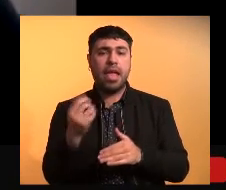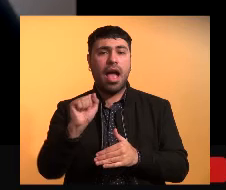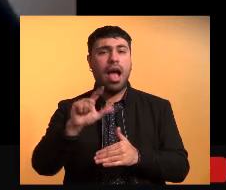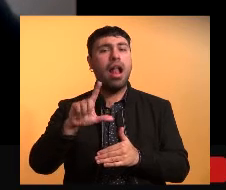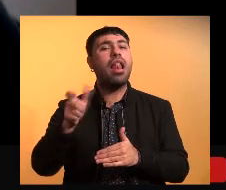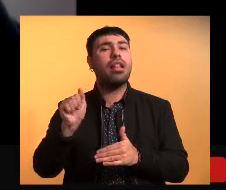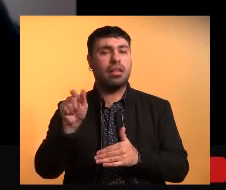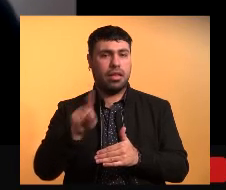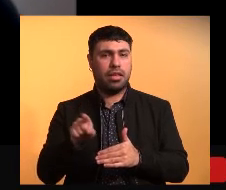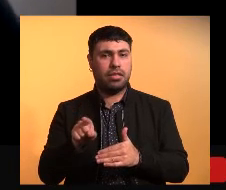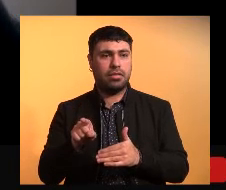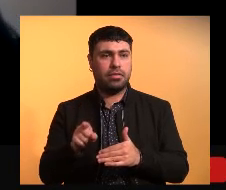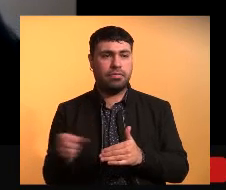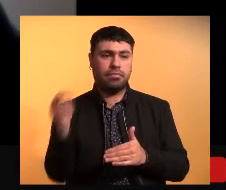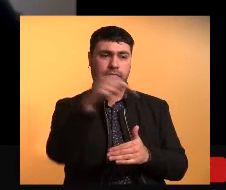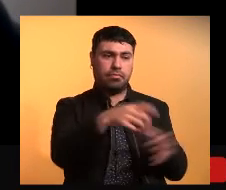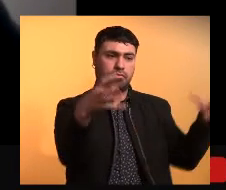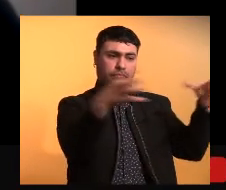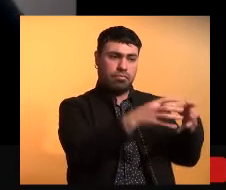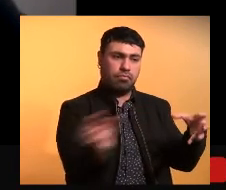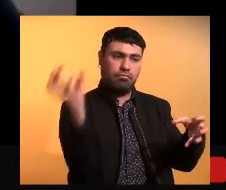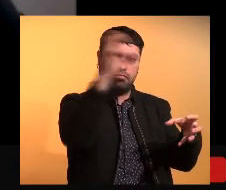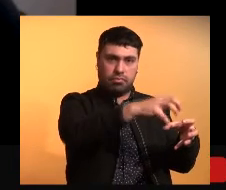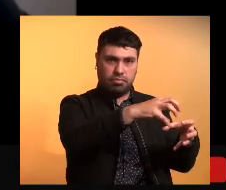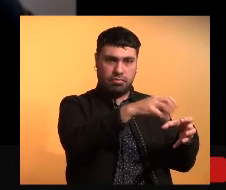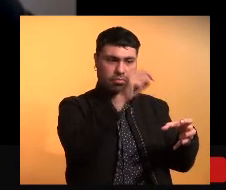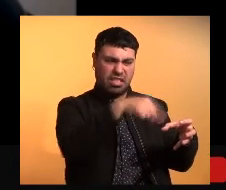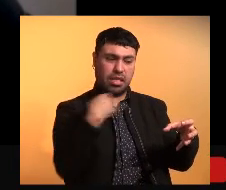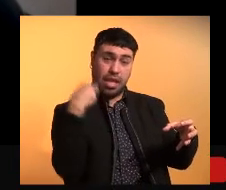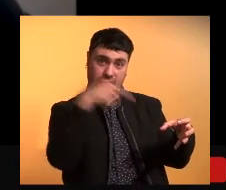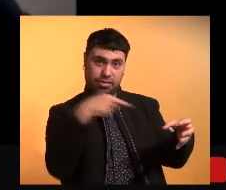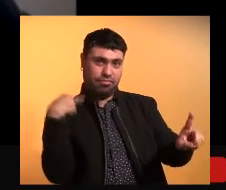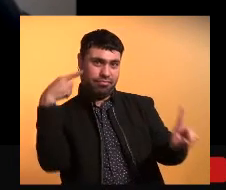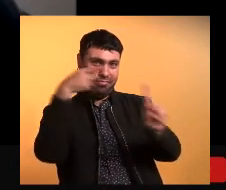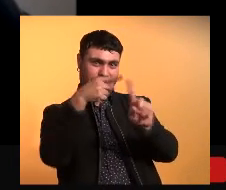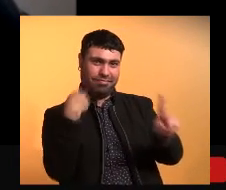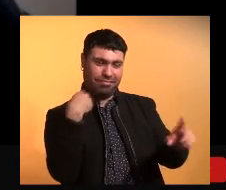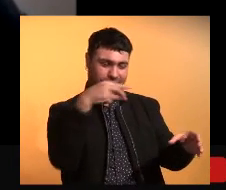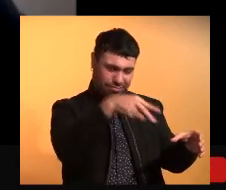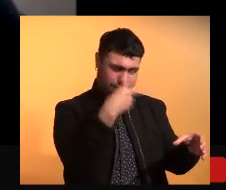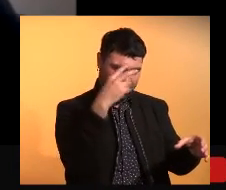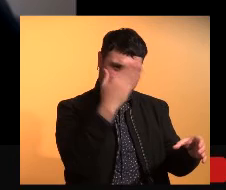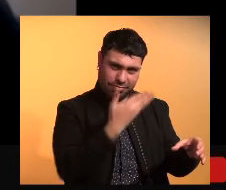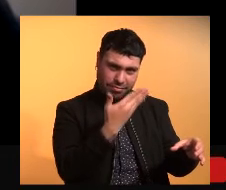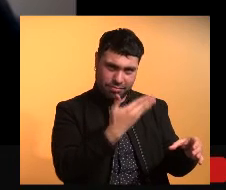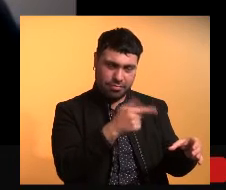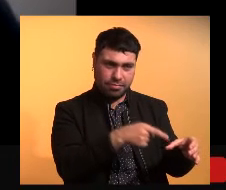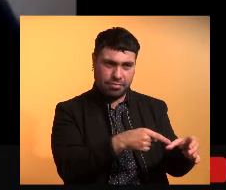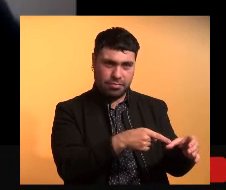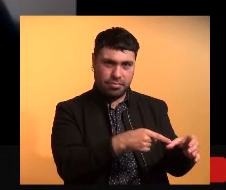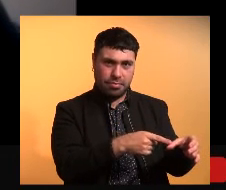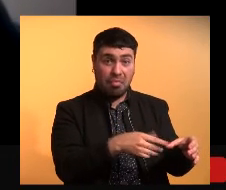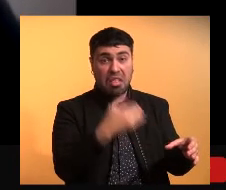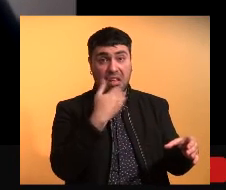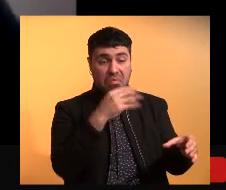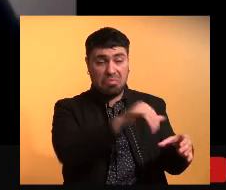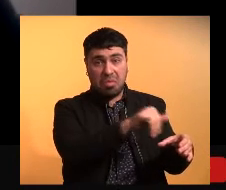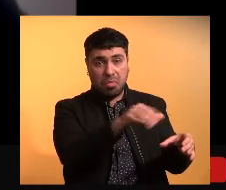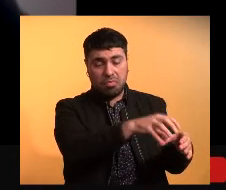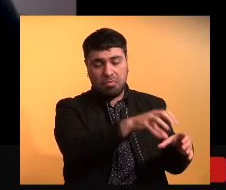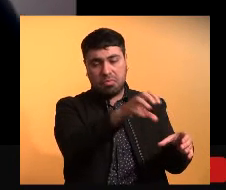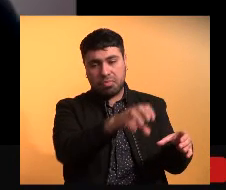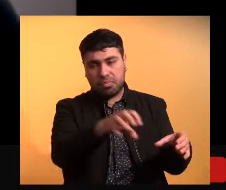la zona intermareal, ¿cierto? Cuando baja la marea uno puede llegar fácilmente ahí a estudiarlas, o las algas flotantes.